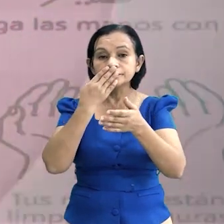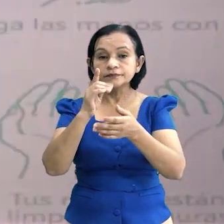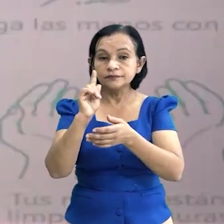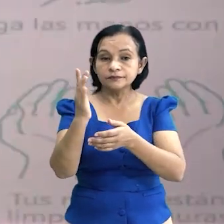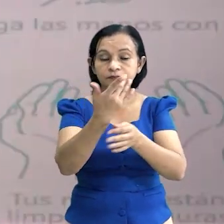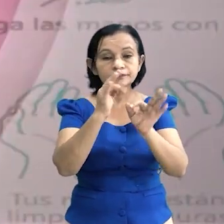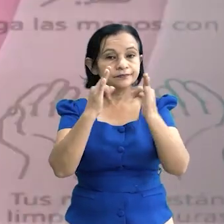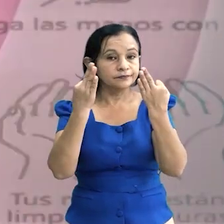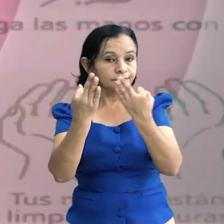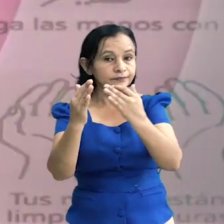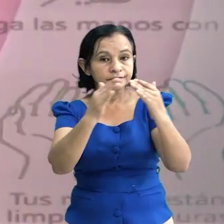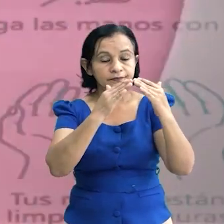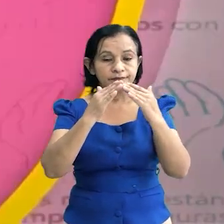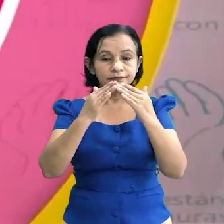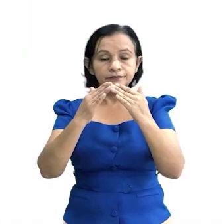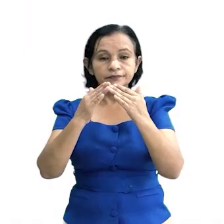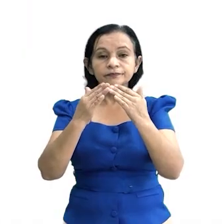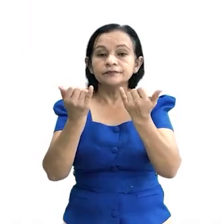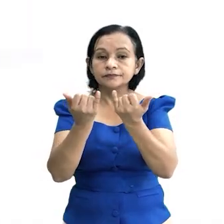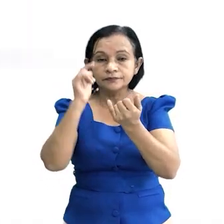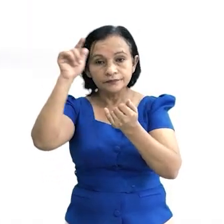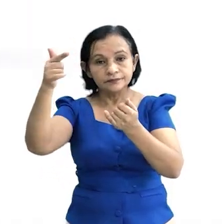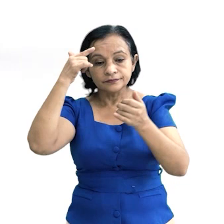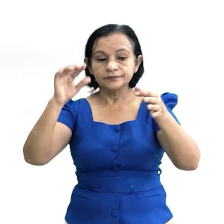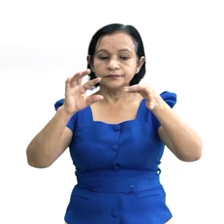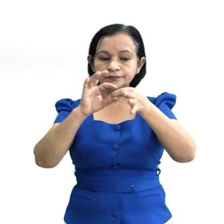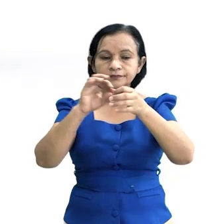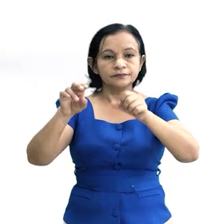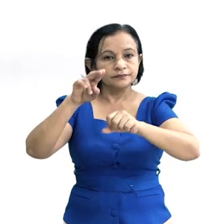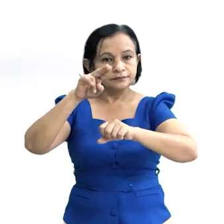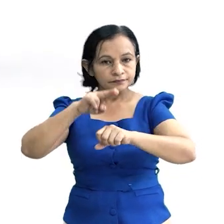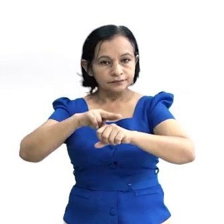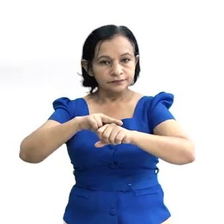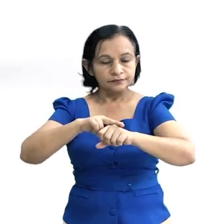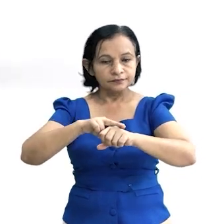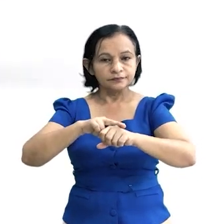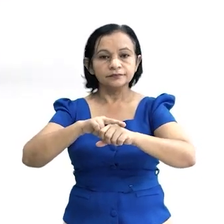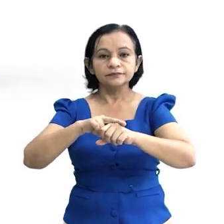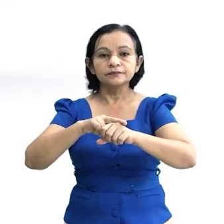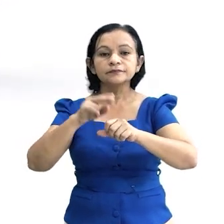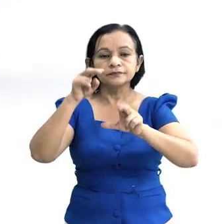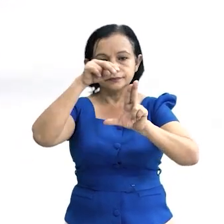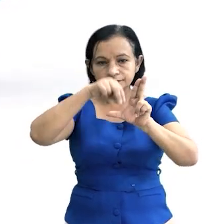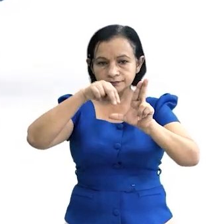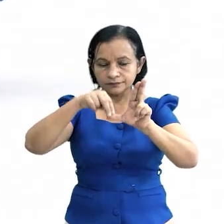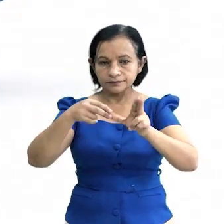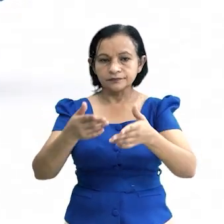de la familia y la comunidad. Este es un mensaje del Gobierno de Reconciliación y Unidad Nacional a través del SINAPRED.